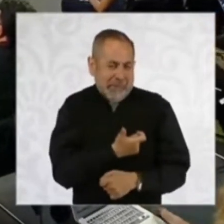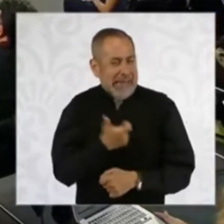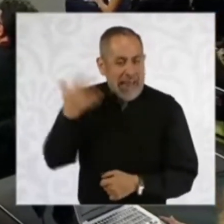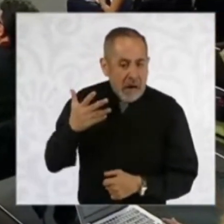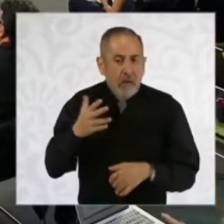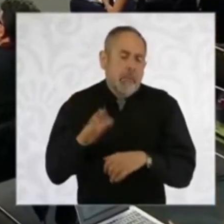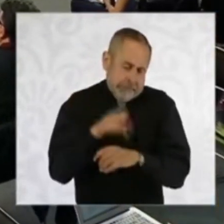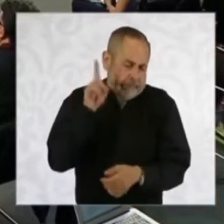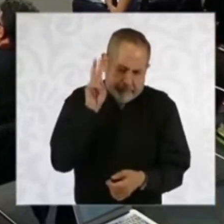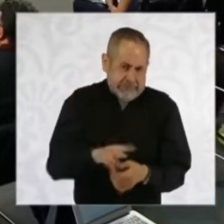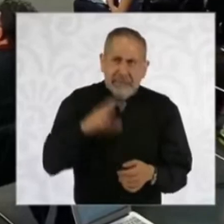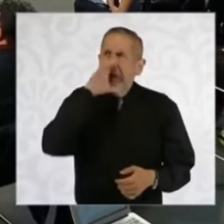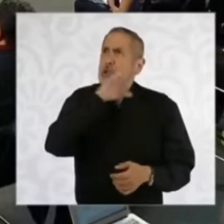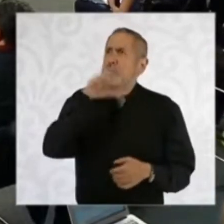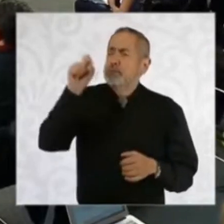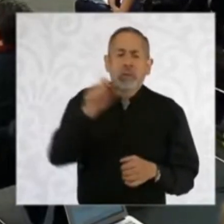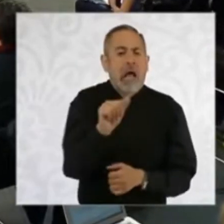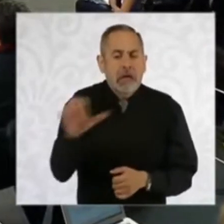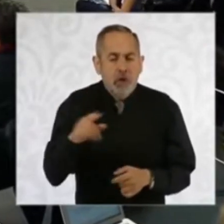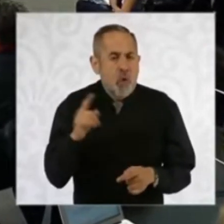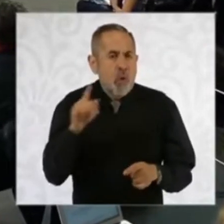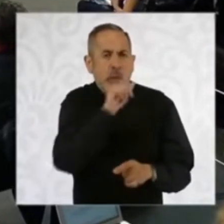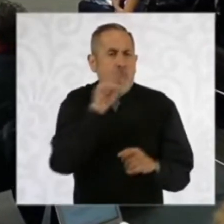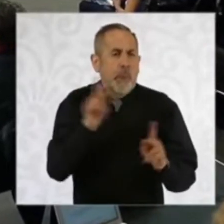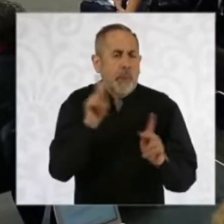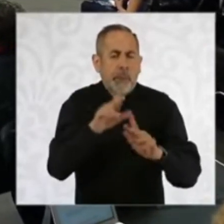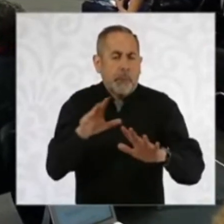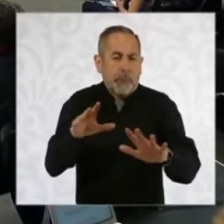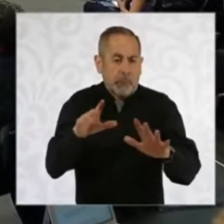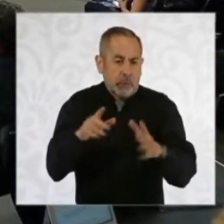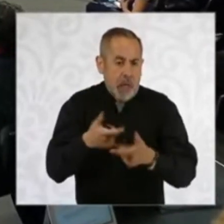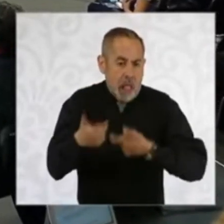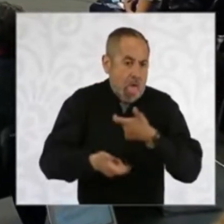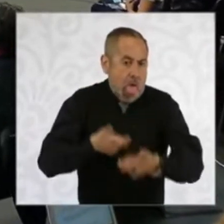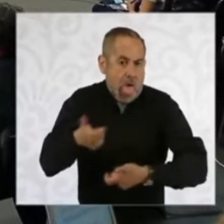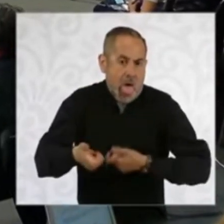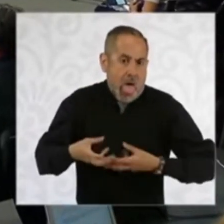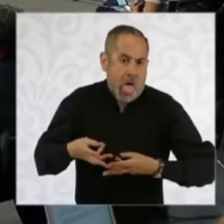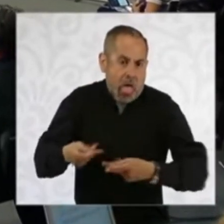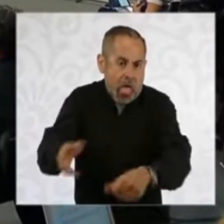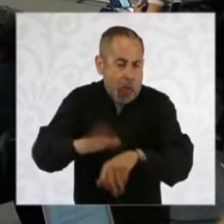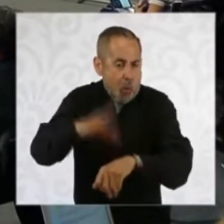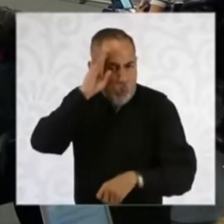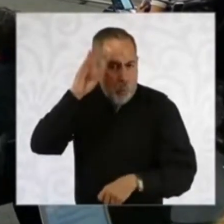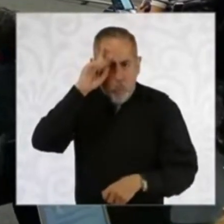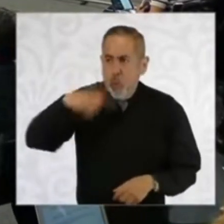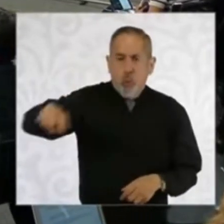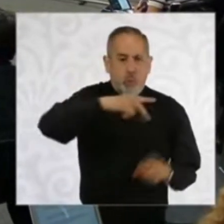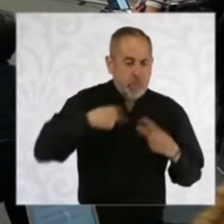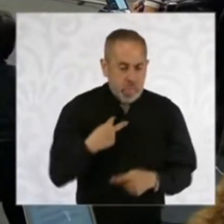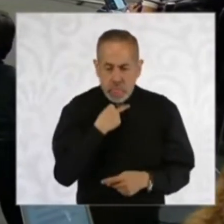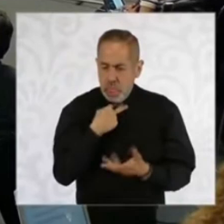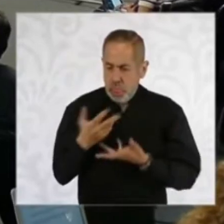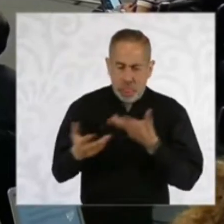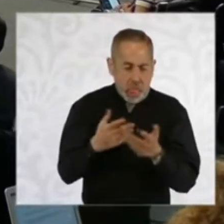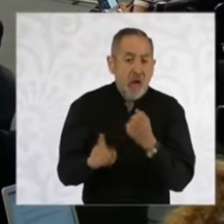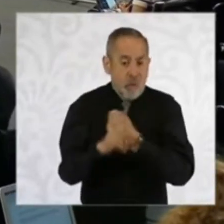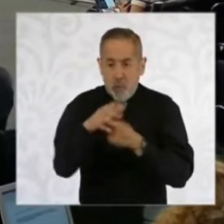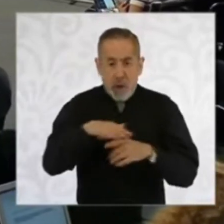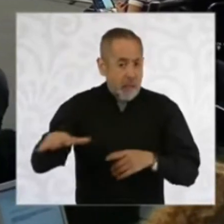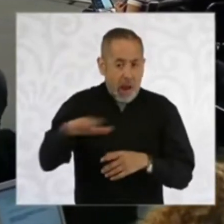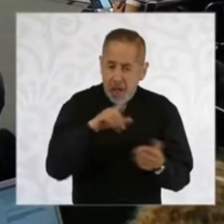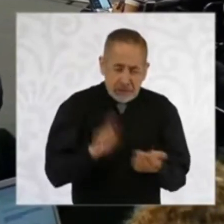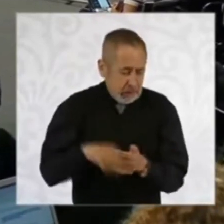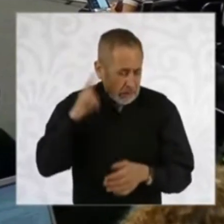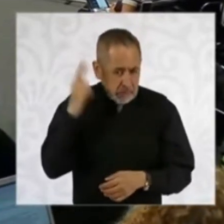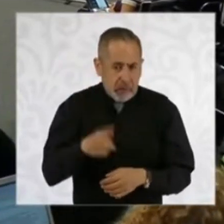llegan sumamente altos? Esto es un problema histórico y la población se ve afectada en su economía y se ha vuelto un problema social porque afecta